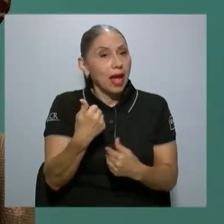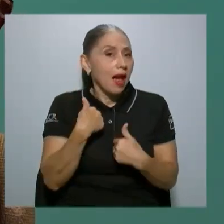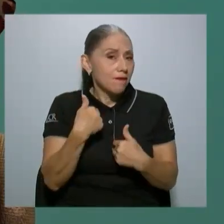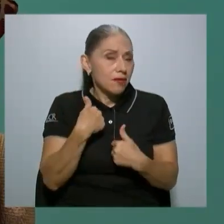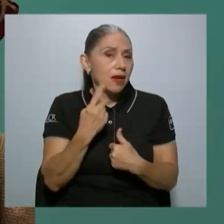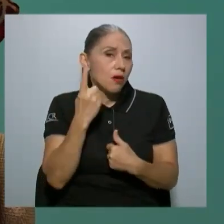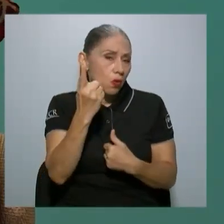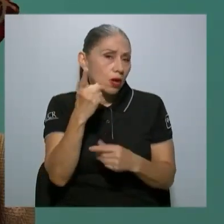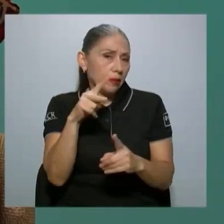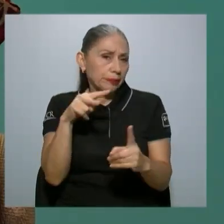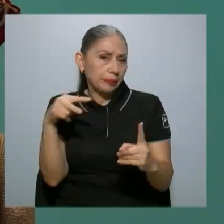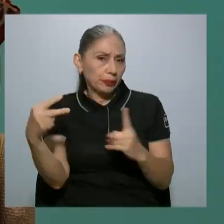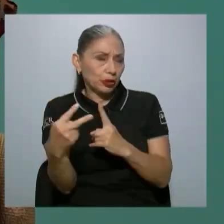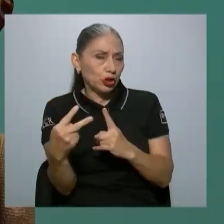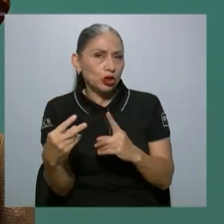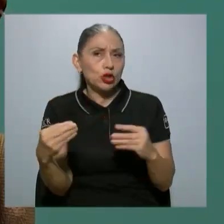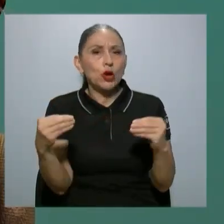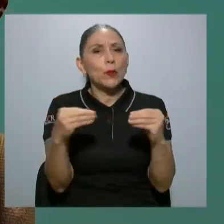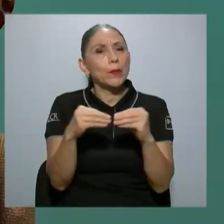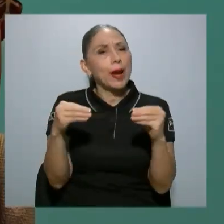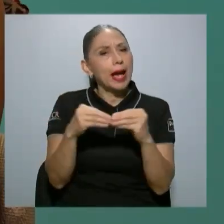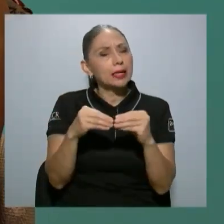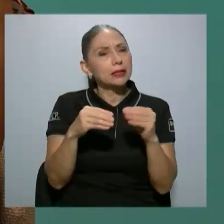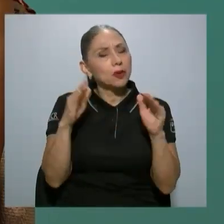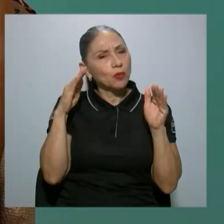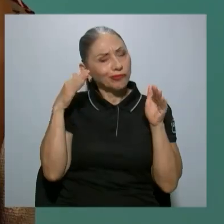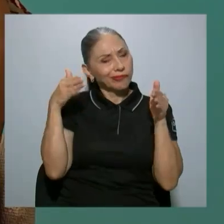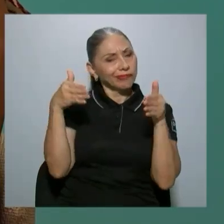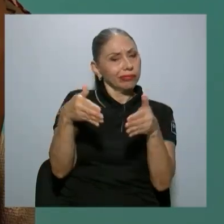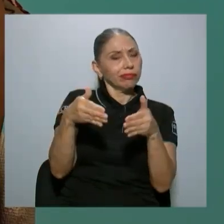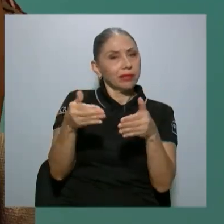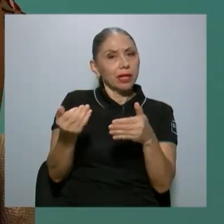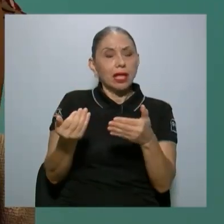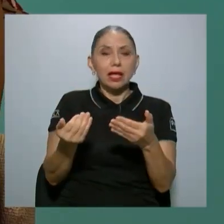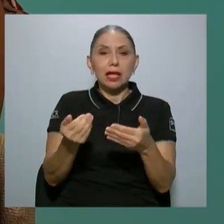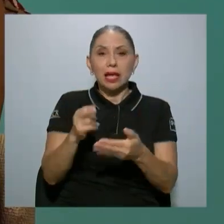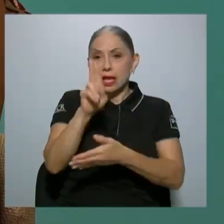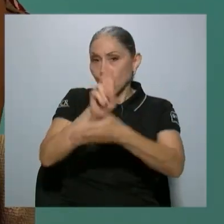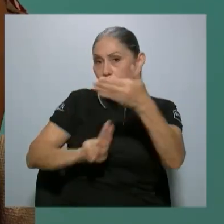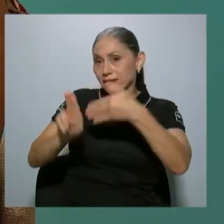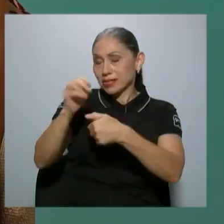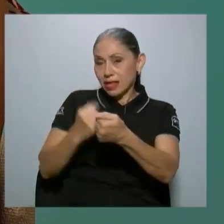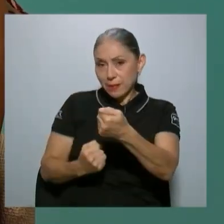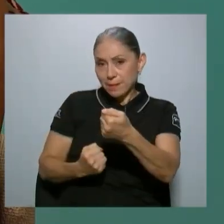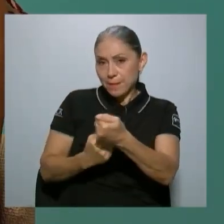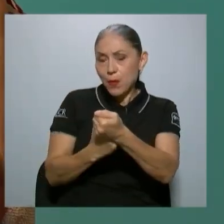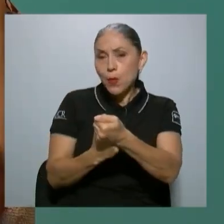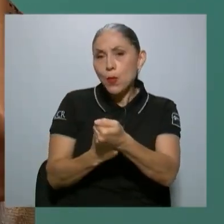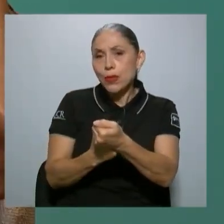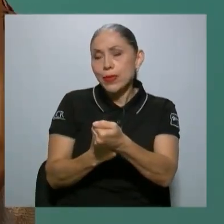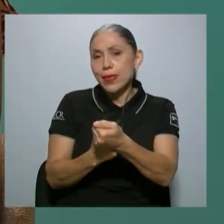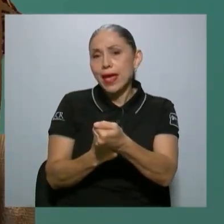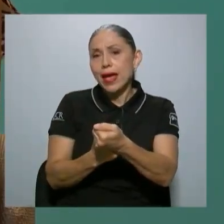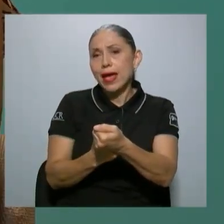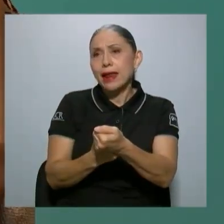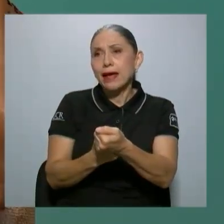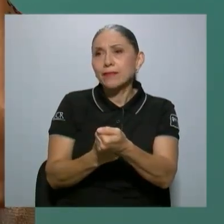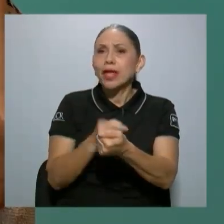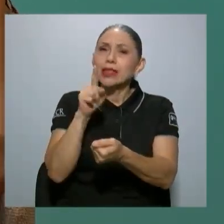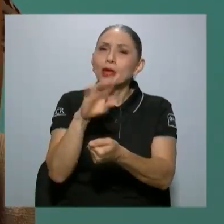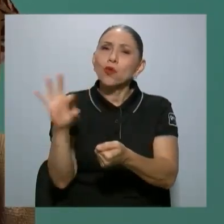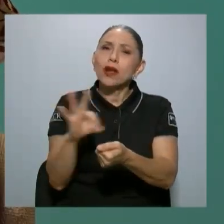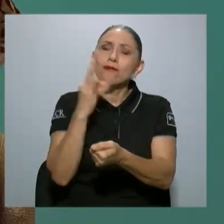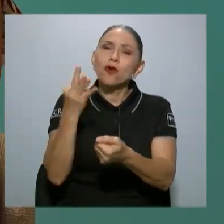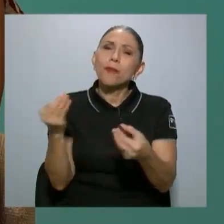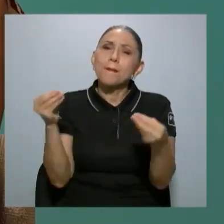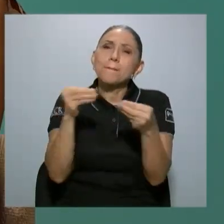más en la dirección de que el apoyo de la universidad fuera un involucramiento más estrecho,